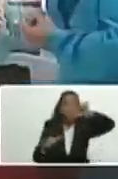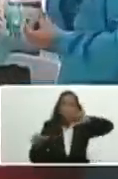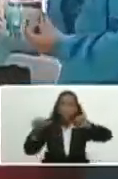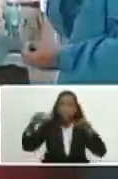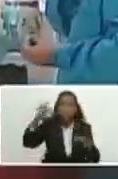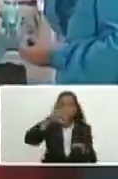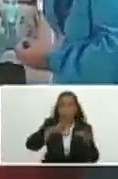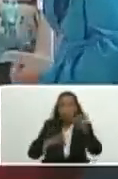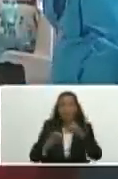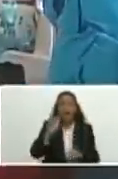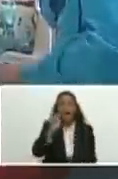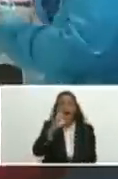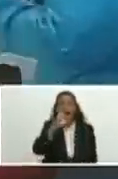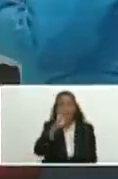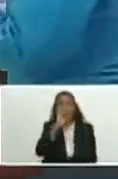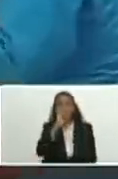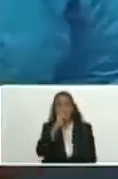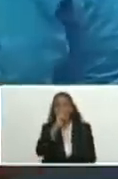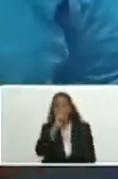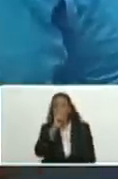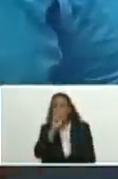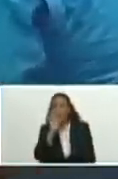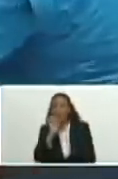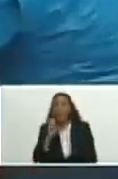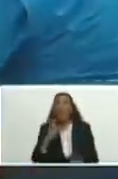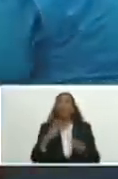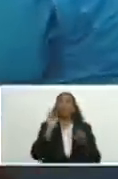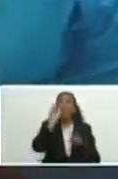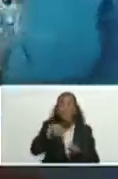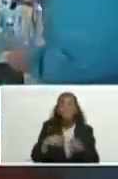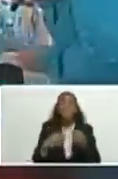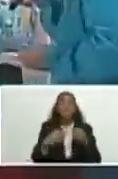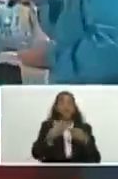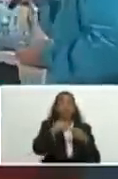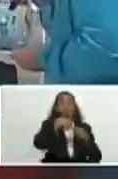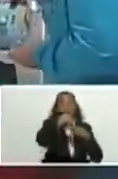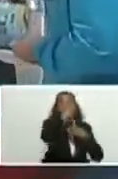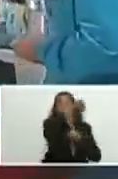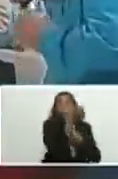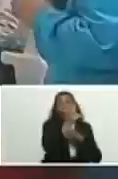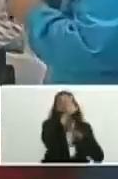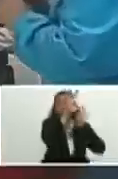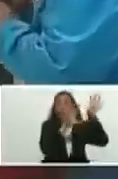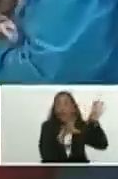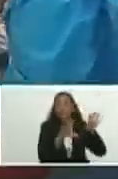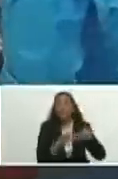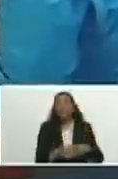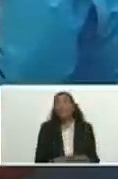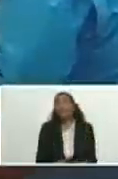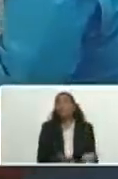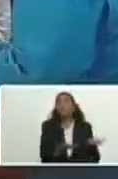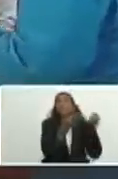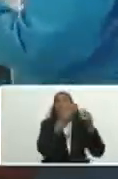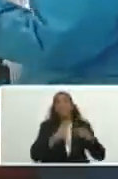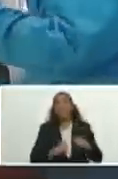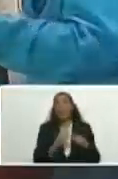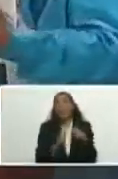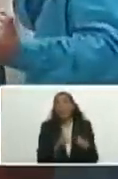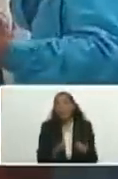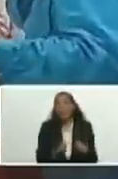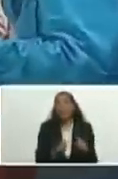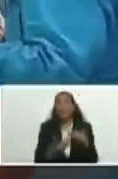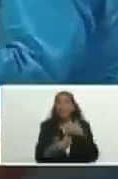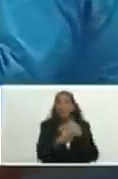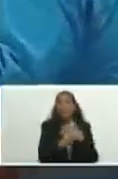Este aceite de laminación era de origen importado. Aceite de laminación. Nosotros, a raíz del